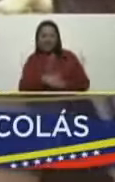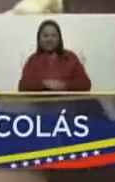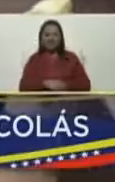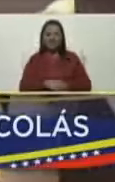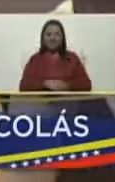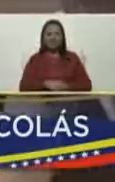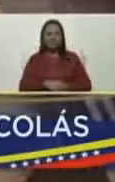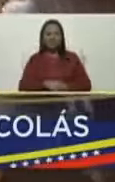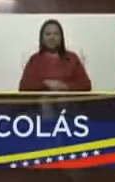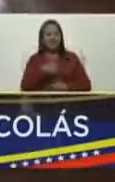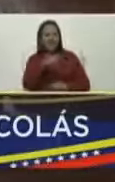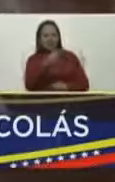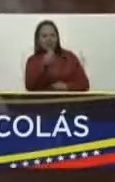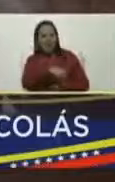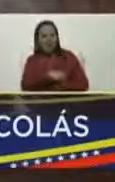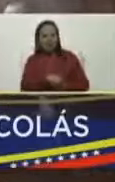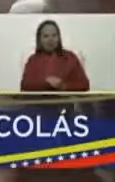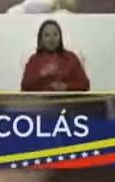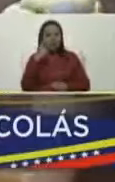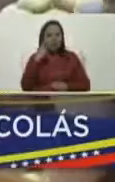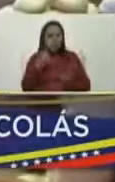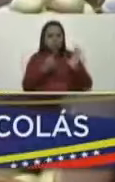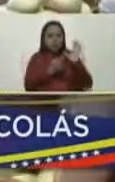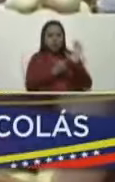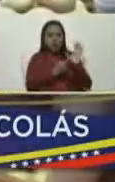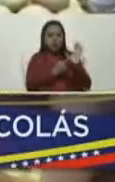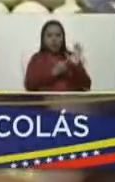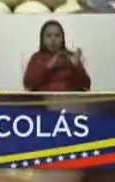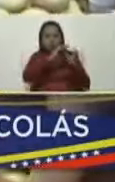¿Qué más tenemos por aquí? Mira esta guanábana.